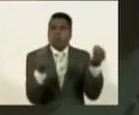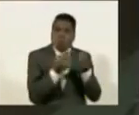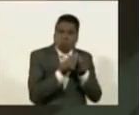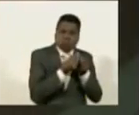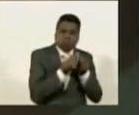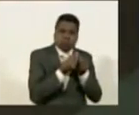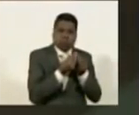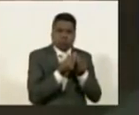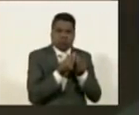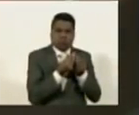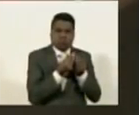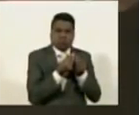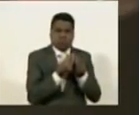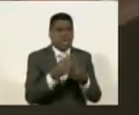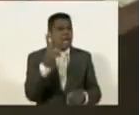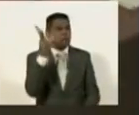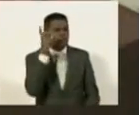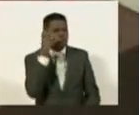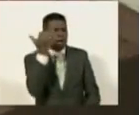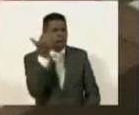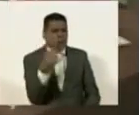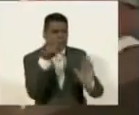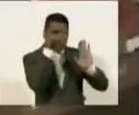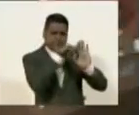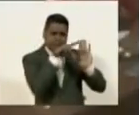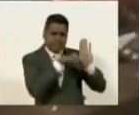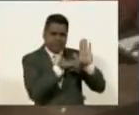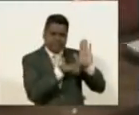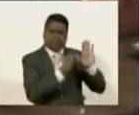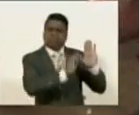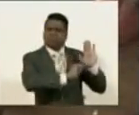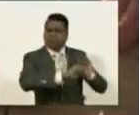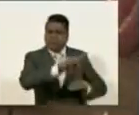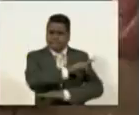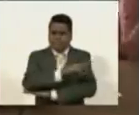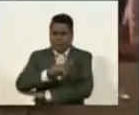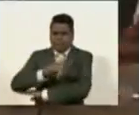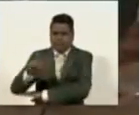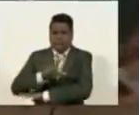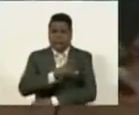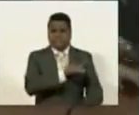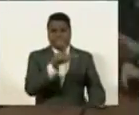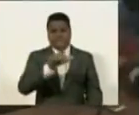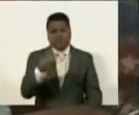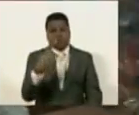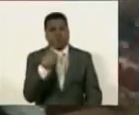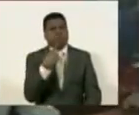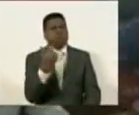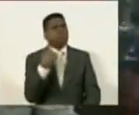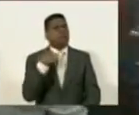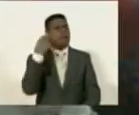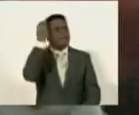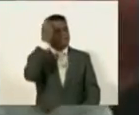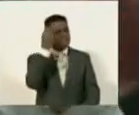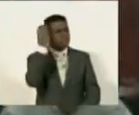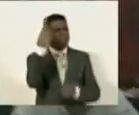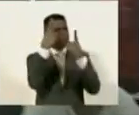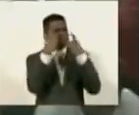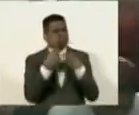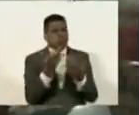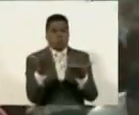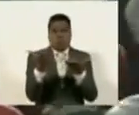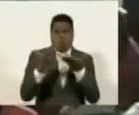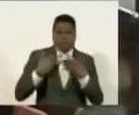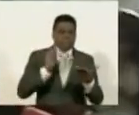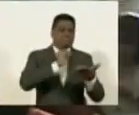una vez los lineamientos que la Dirección Nacional del Partido Socialista Unido de Venezuela nos va a